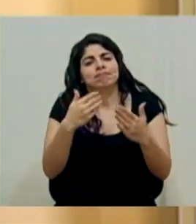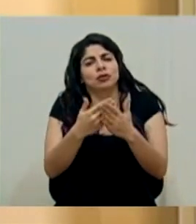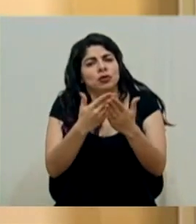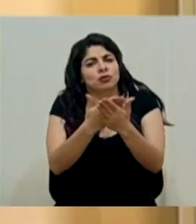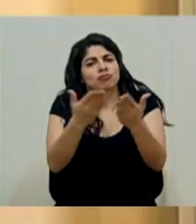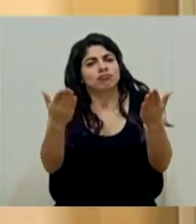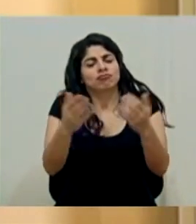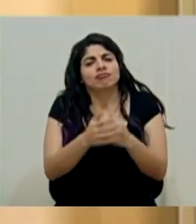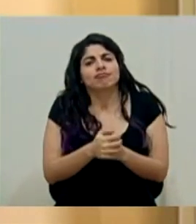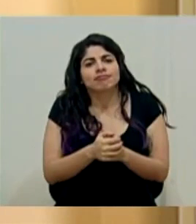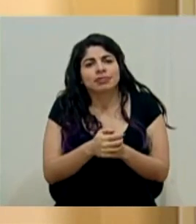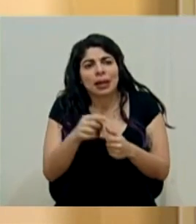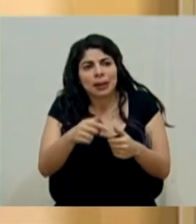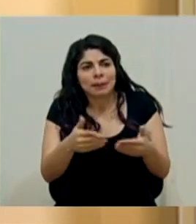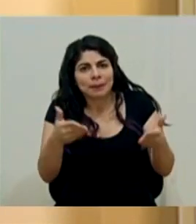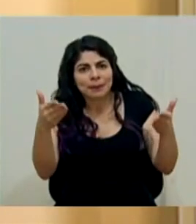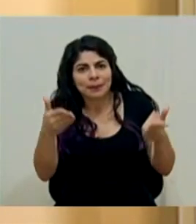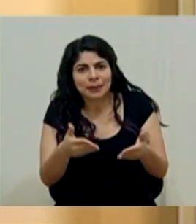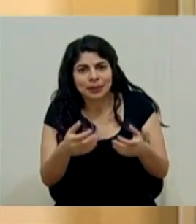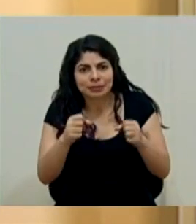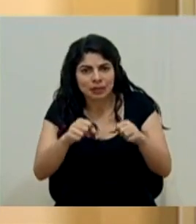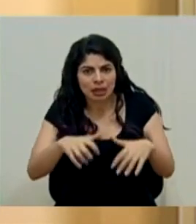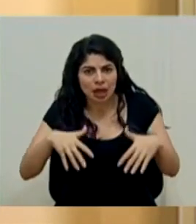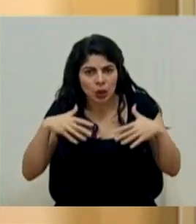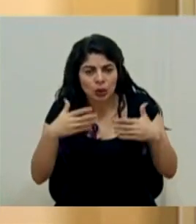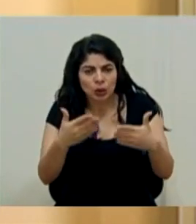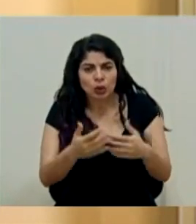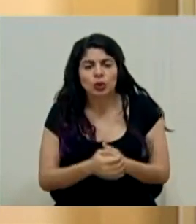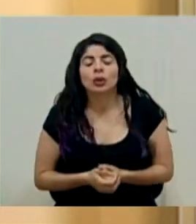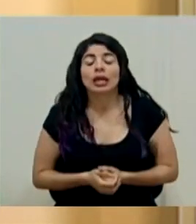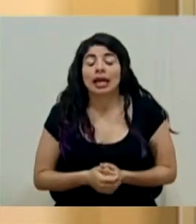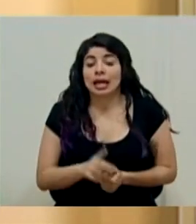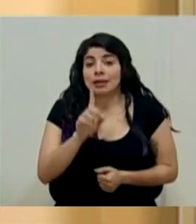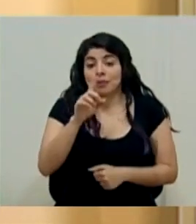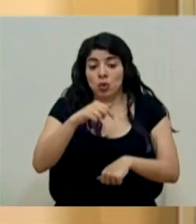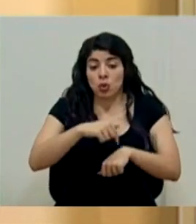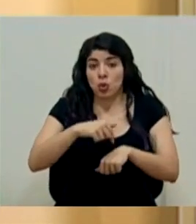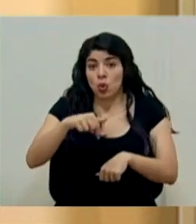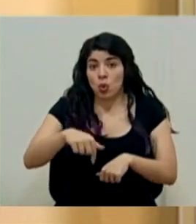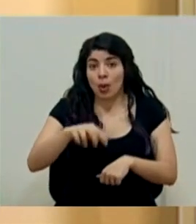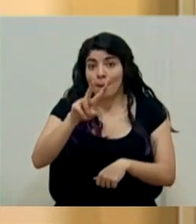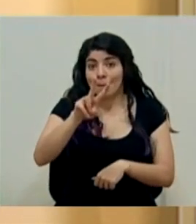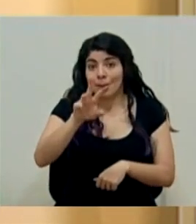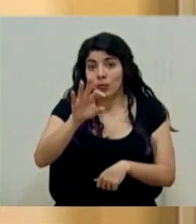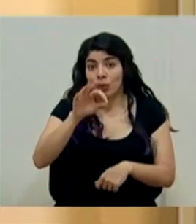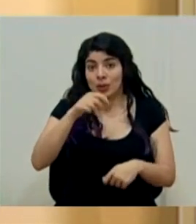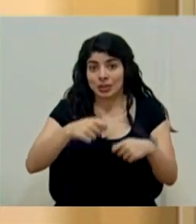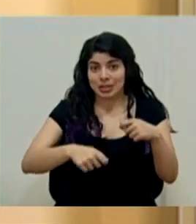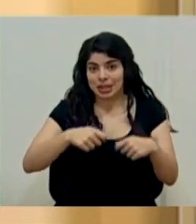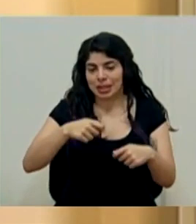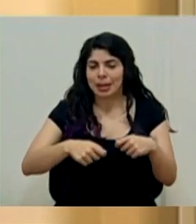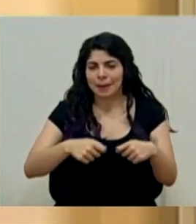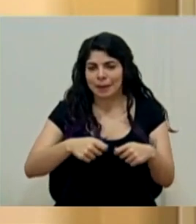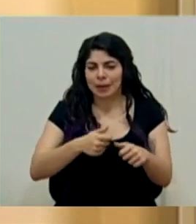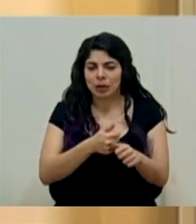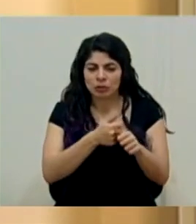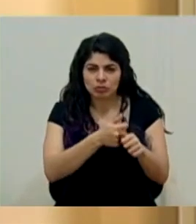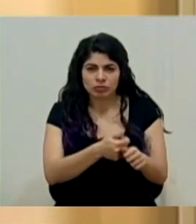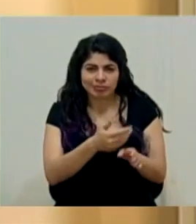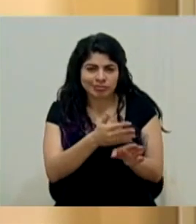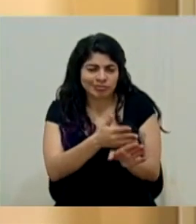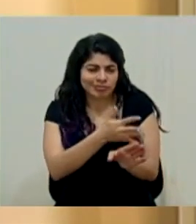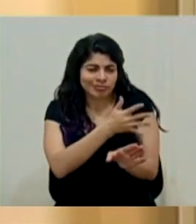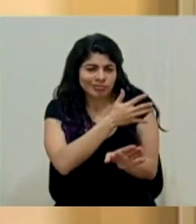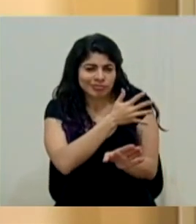y a todas los presentes en el auditorio. A hoy 29 de septiembre, con base en el